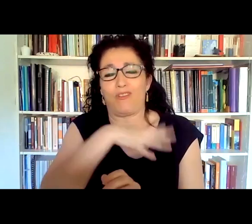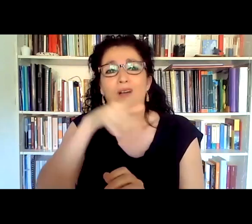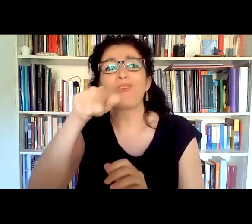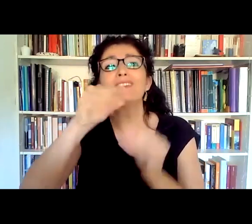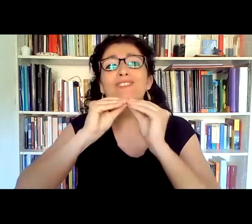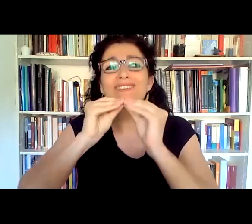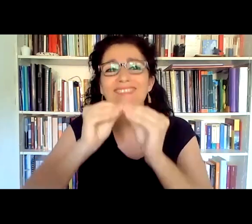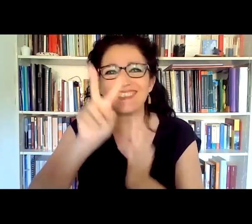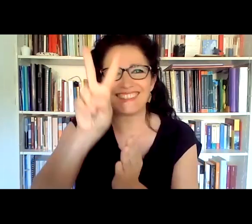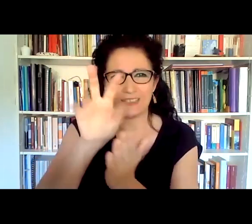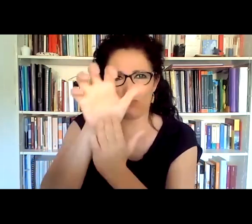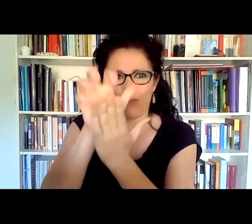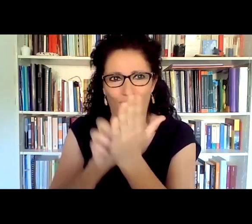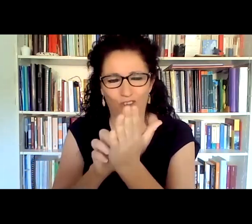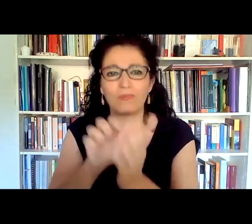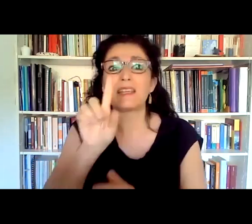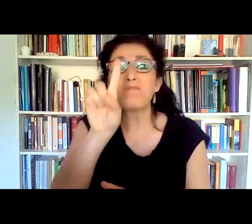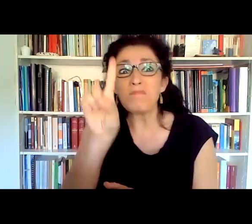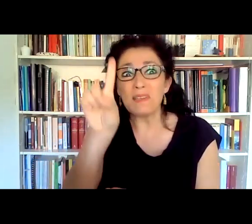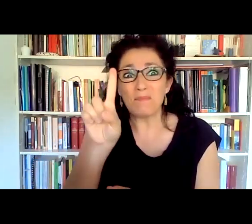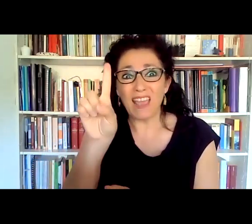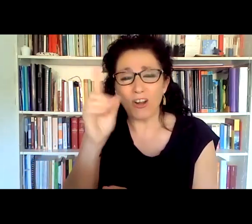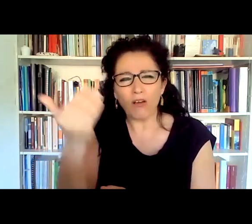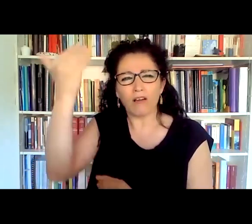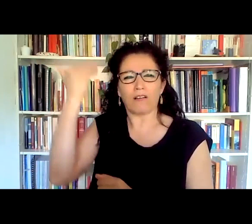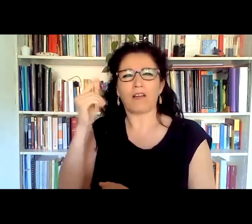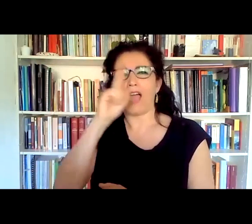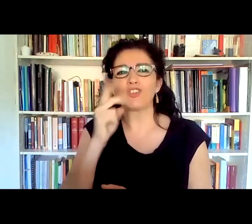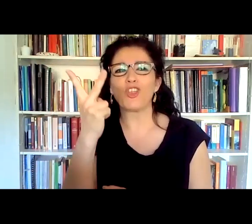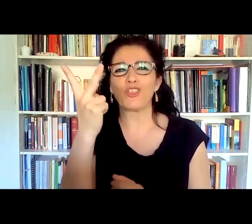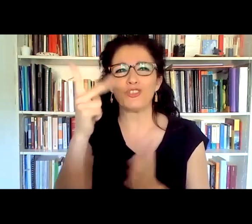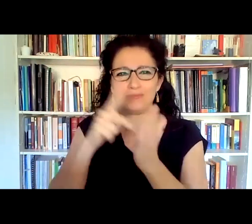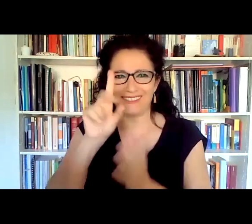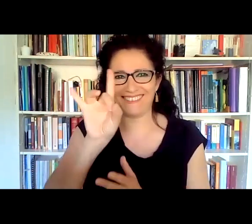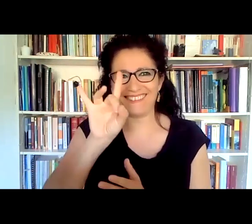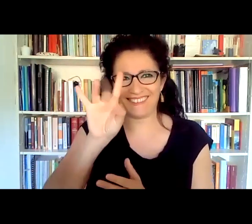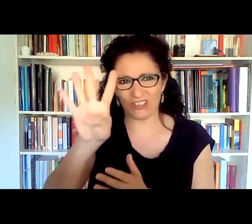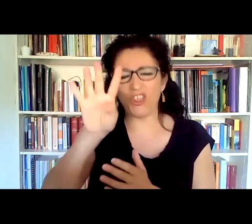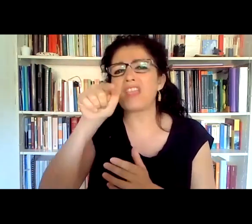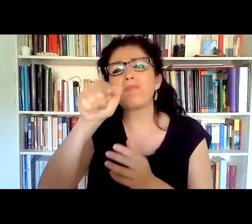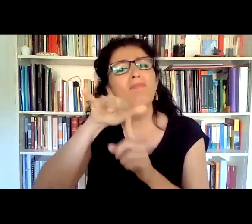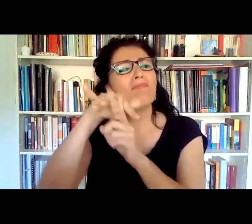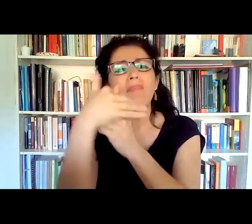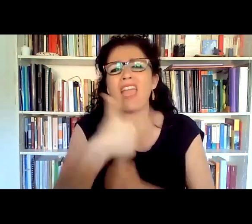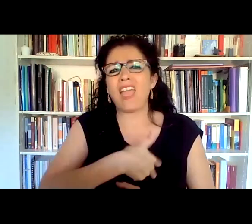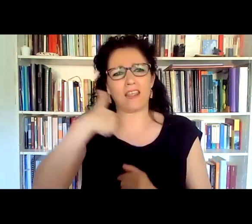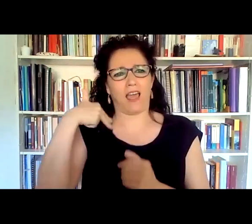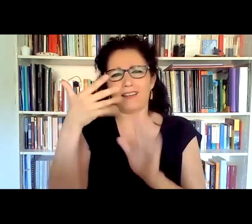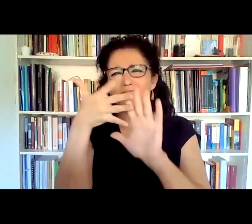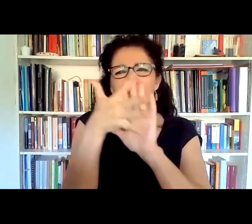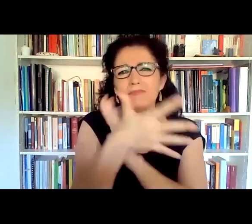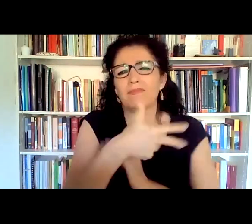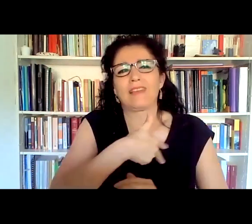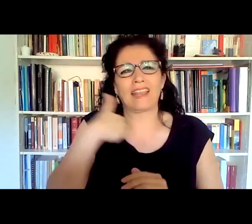el análisis de la situación de esta lengua, y de ahí la elaboración de este segundo informe, que a diferencia del primer informe que se elaboró en el año